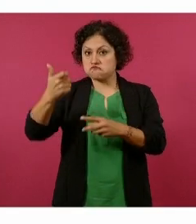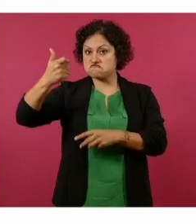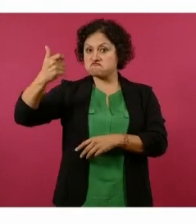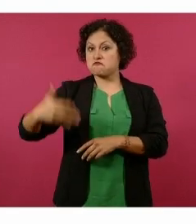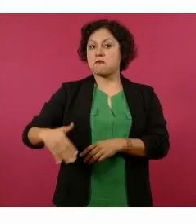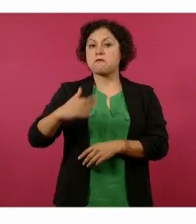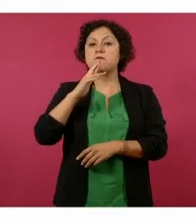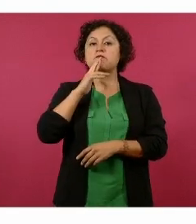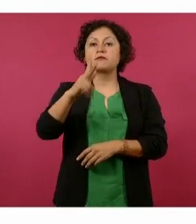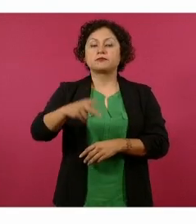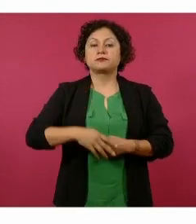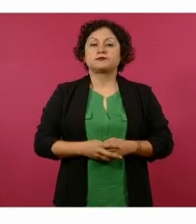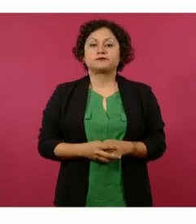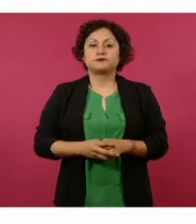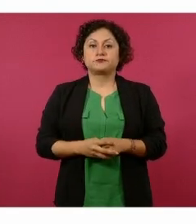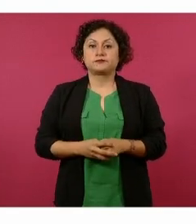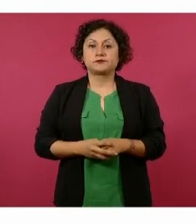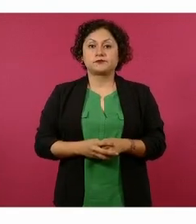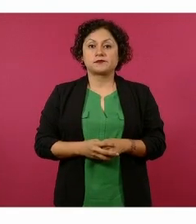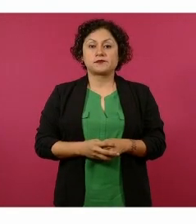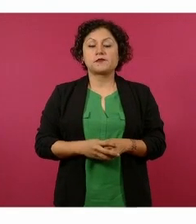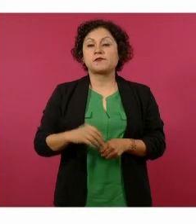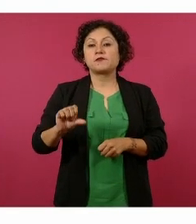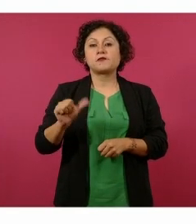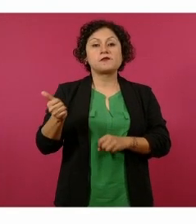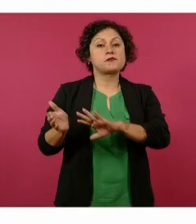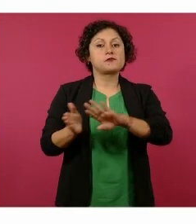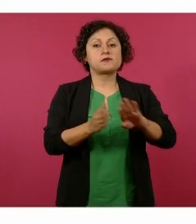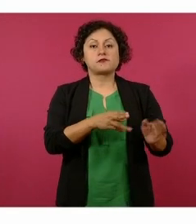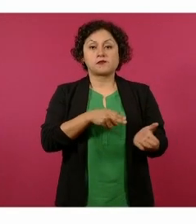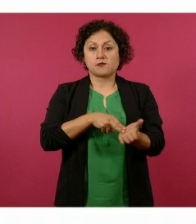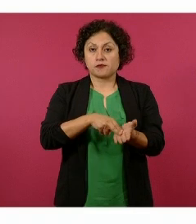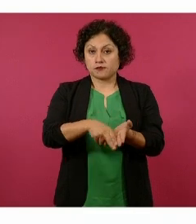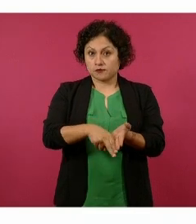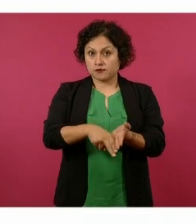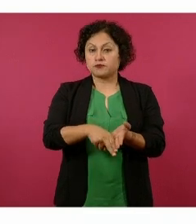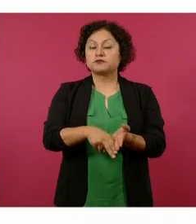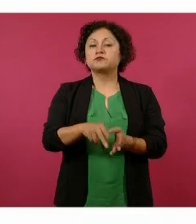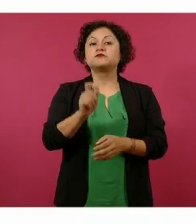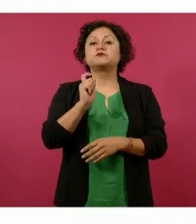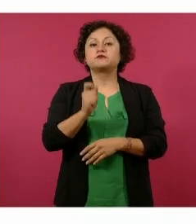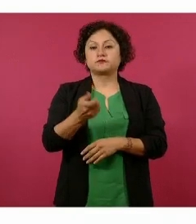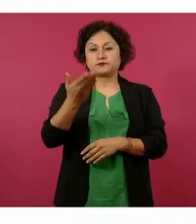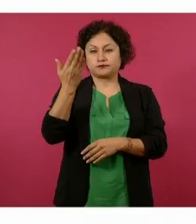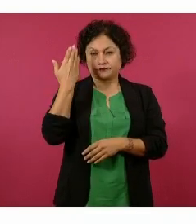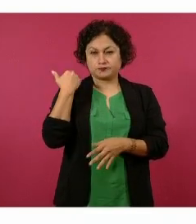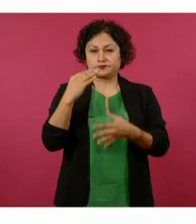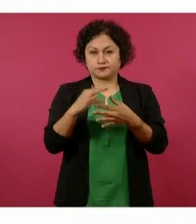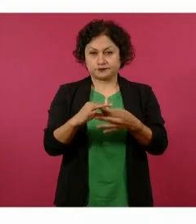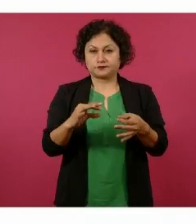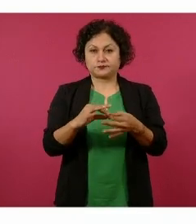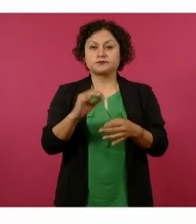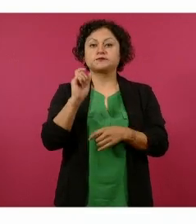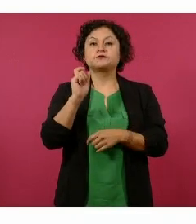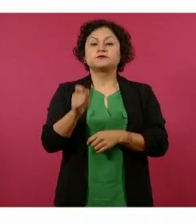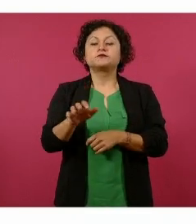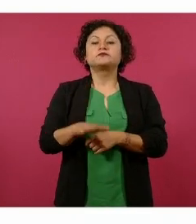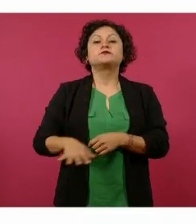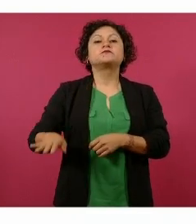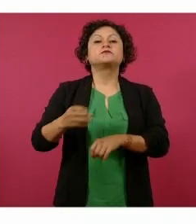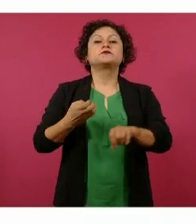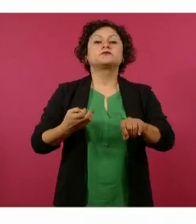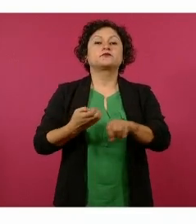pesos. En el caso del diésel, nos encontramos, como les habíamos comentado, en el caso del estado de Quintana